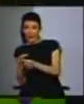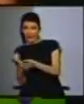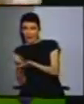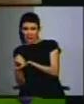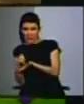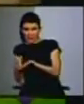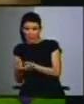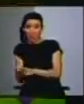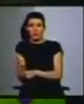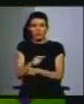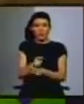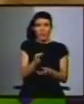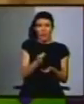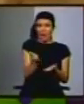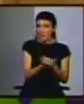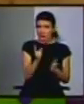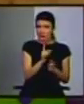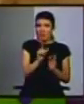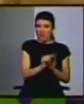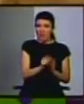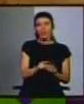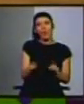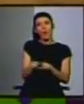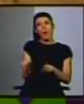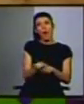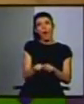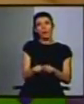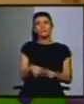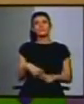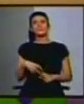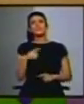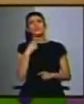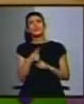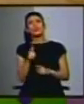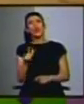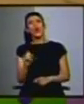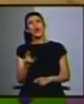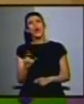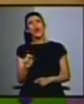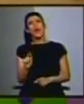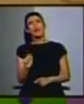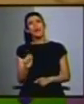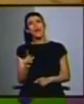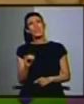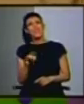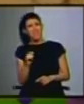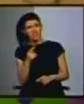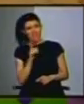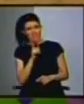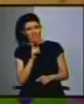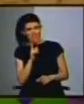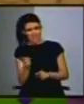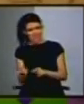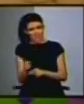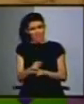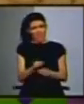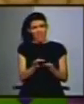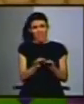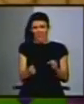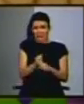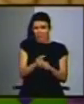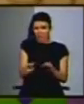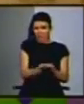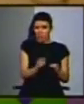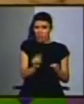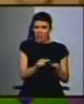es difícil encontrarlos. ¿Desloratadina no tiene de estos genéricos o bioequivalentes? No. ¿Esta es la más? Esa es la